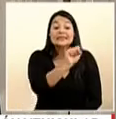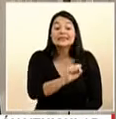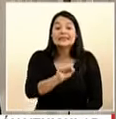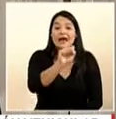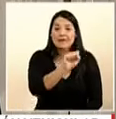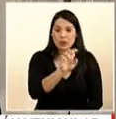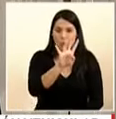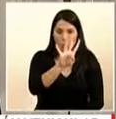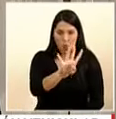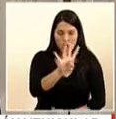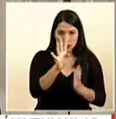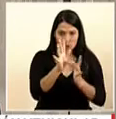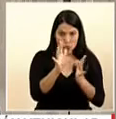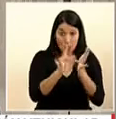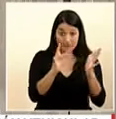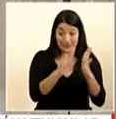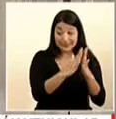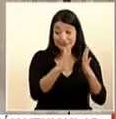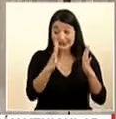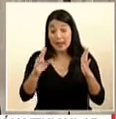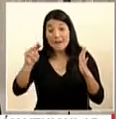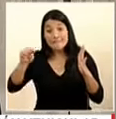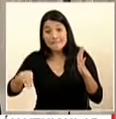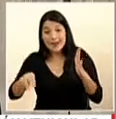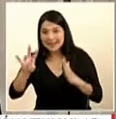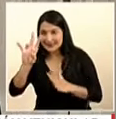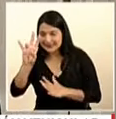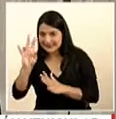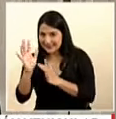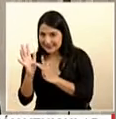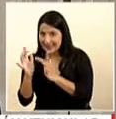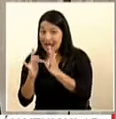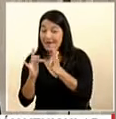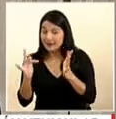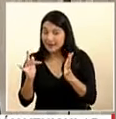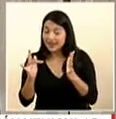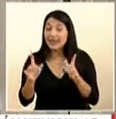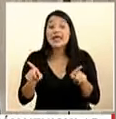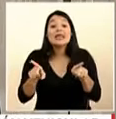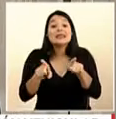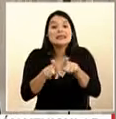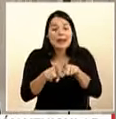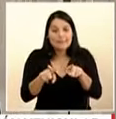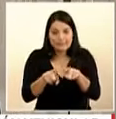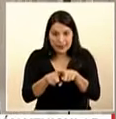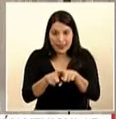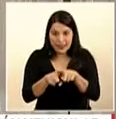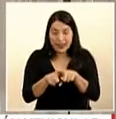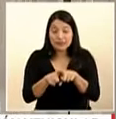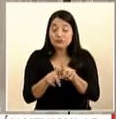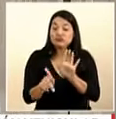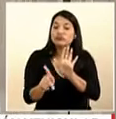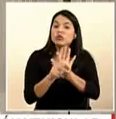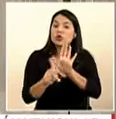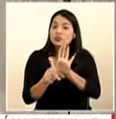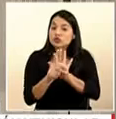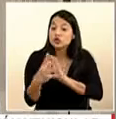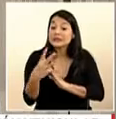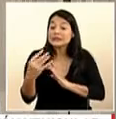al martes 7 de abril también vamos a implementar la restricción